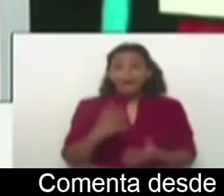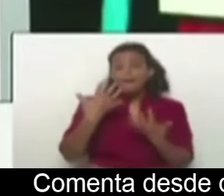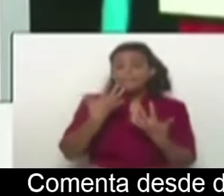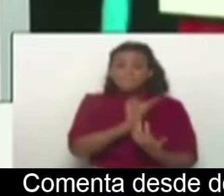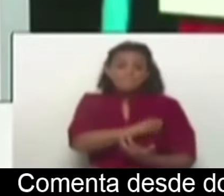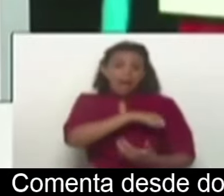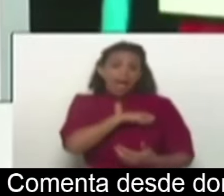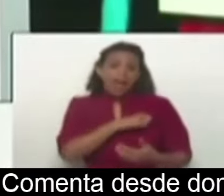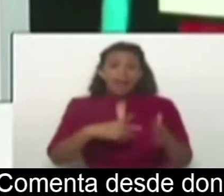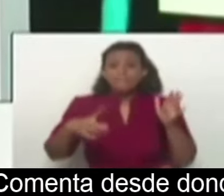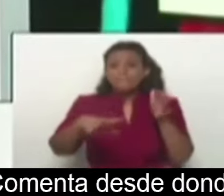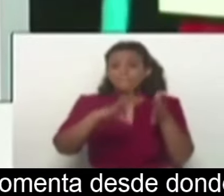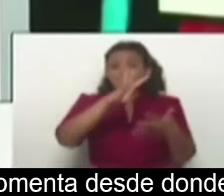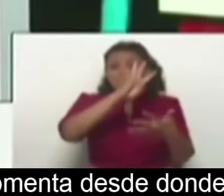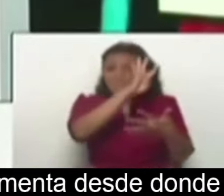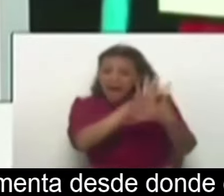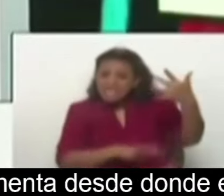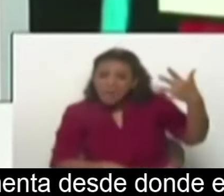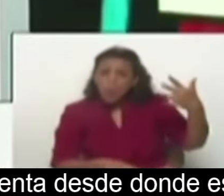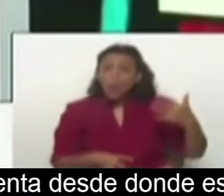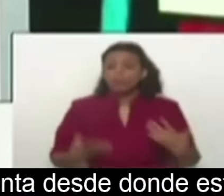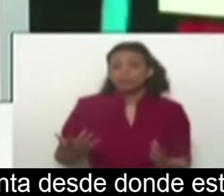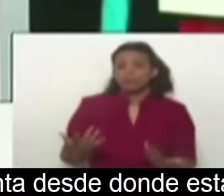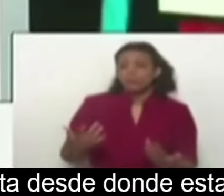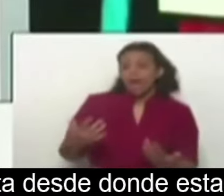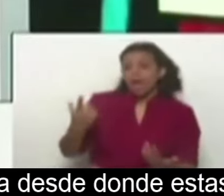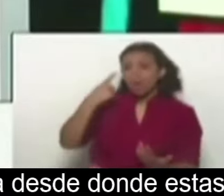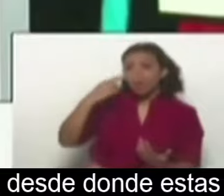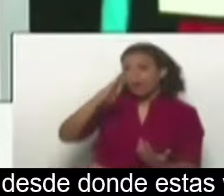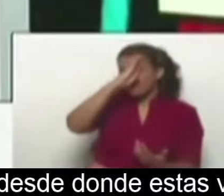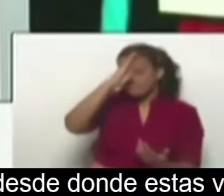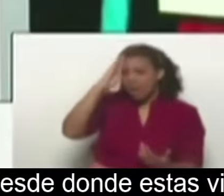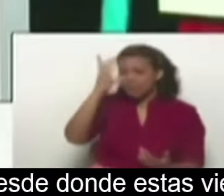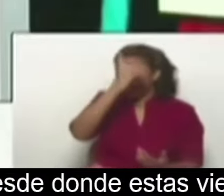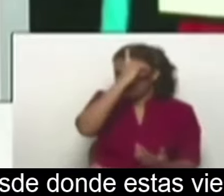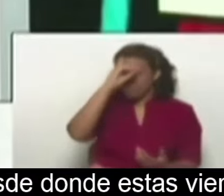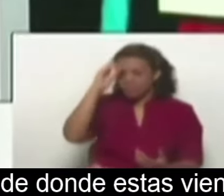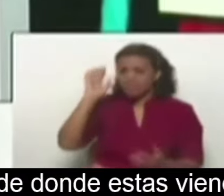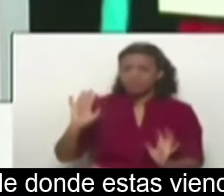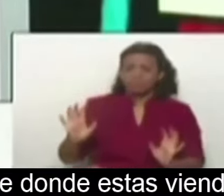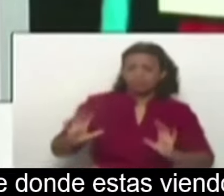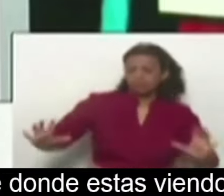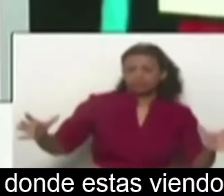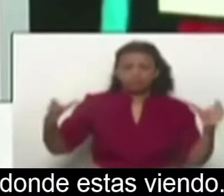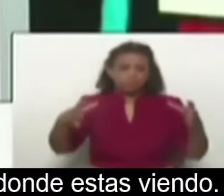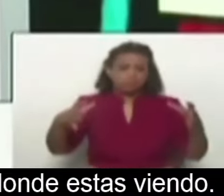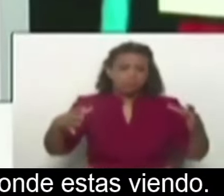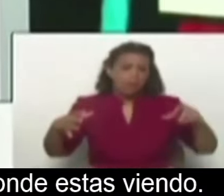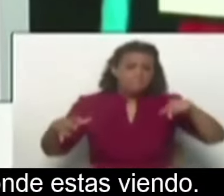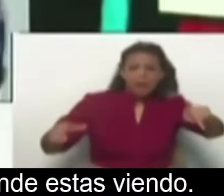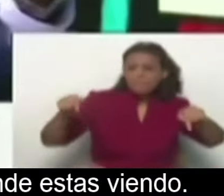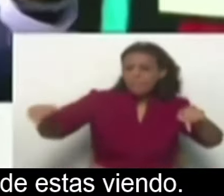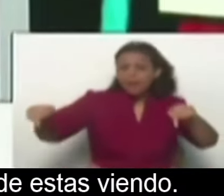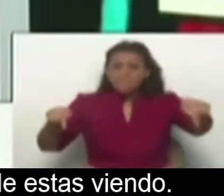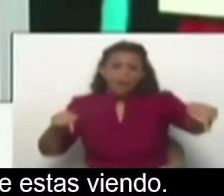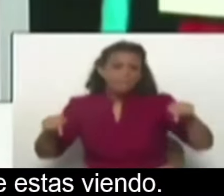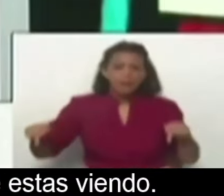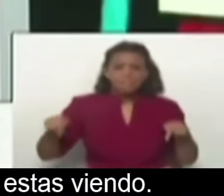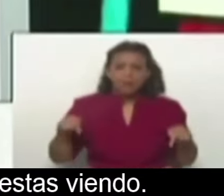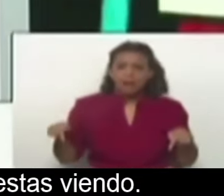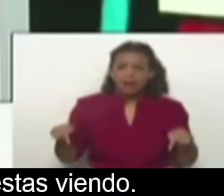Madrid, y el árbitro llama a los capitanes, llama a Mbappé, ¿verdad? Y llama a